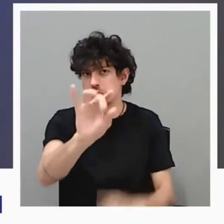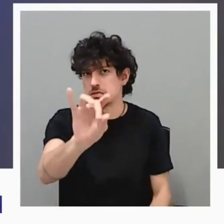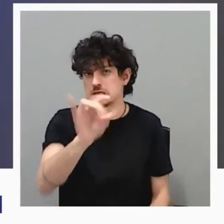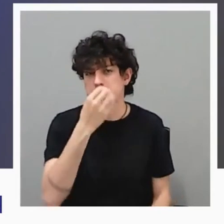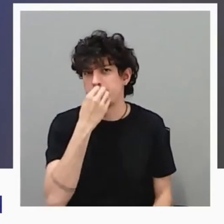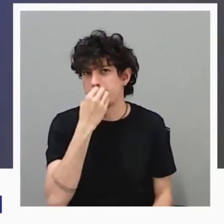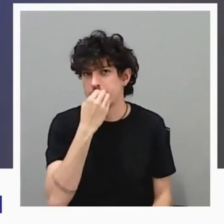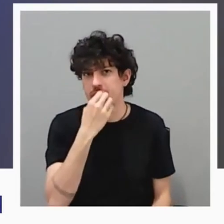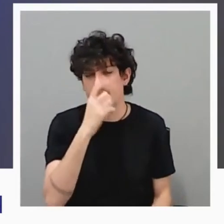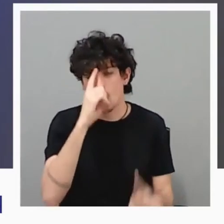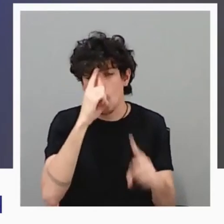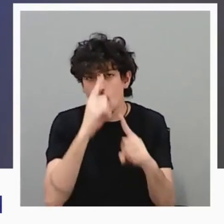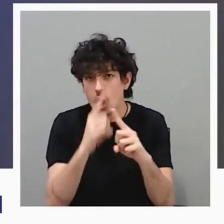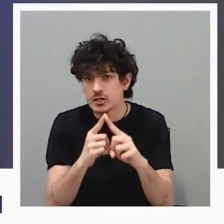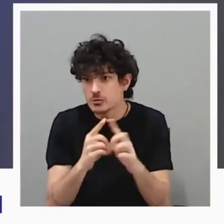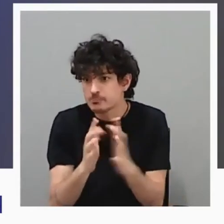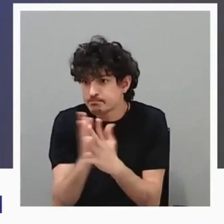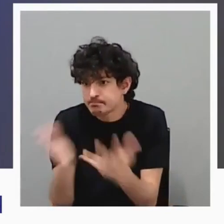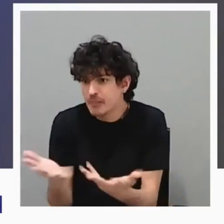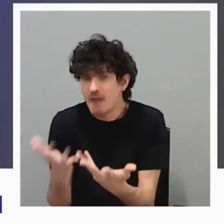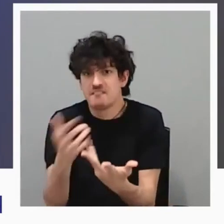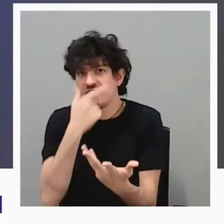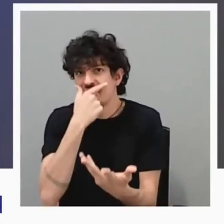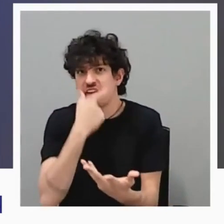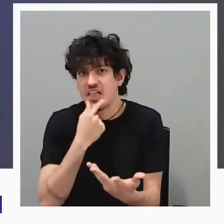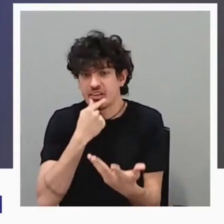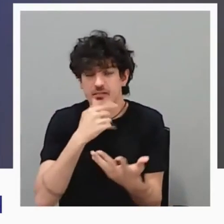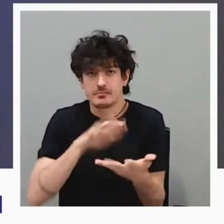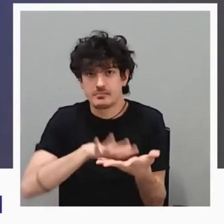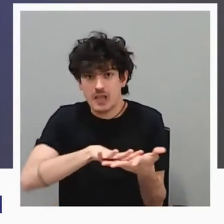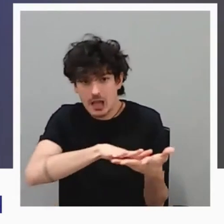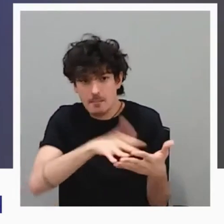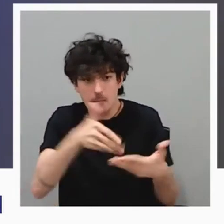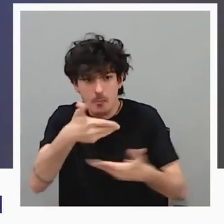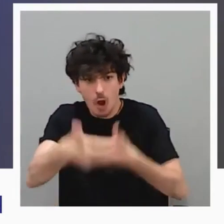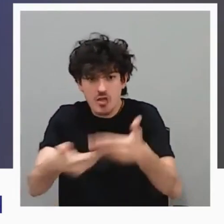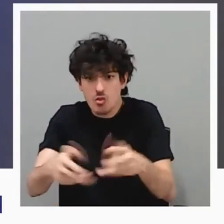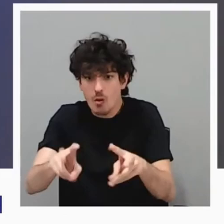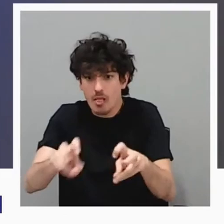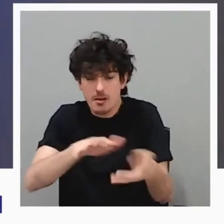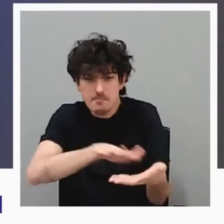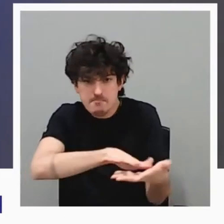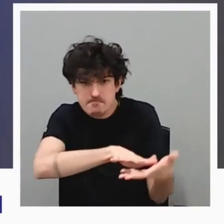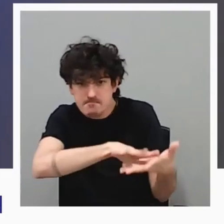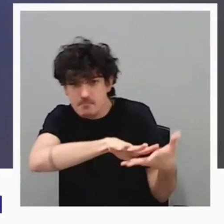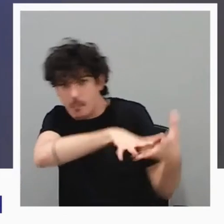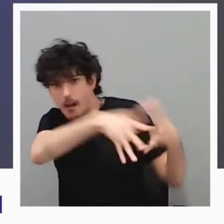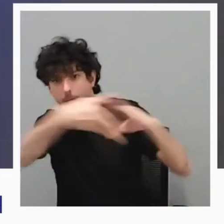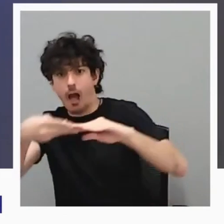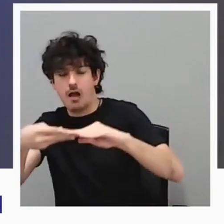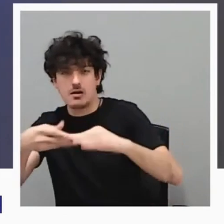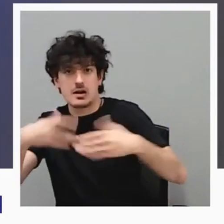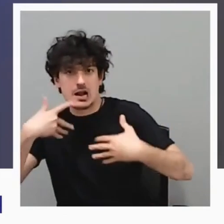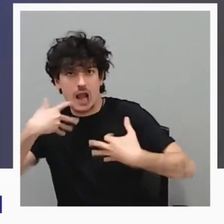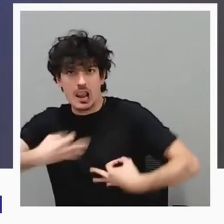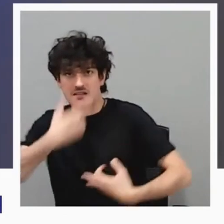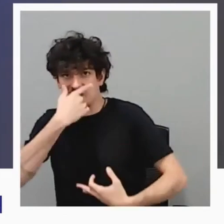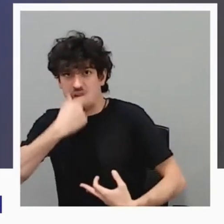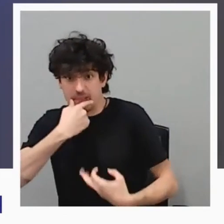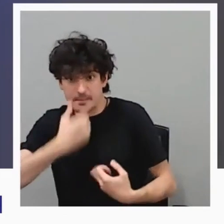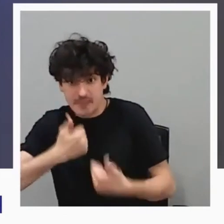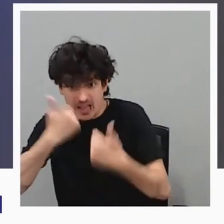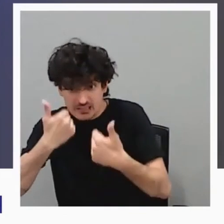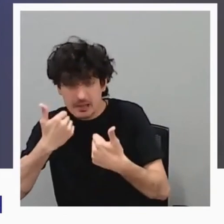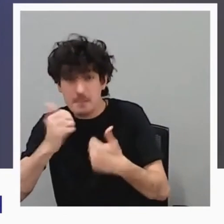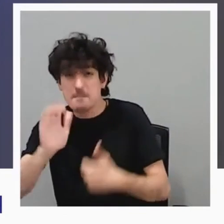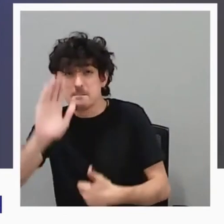con mayor facilidad, ¿no? Procesos innovadores. El problema es que en el mundo occidental